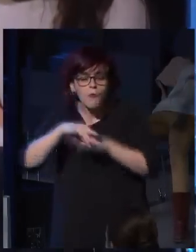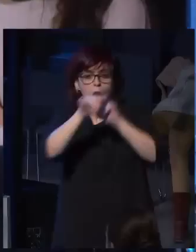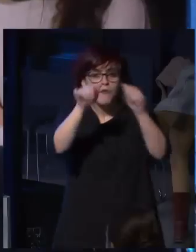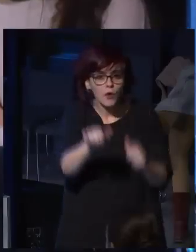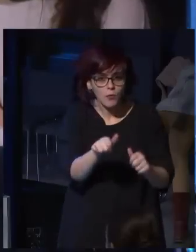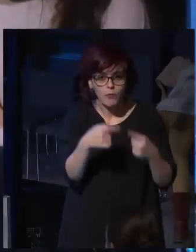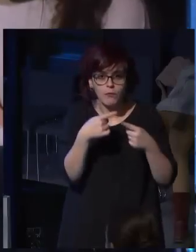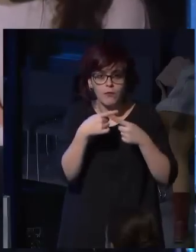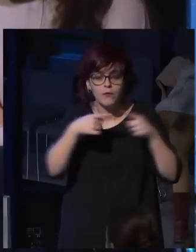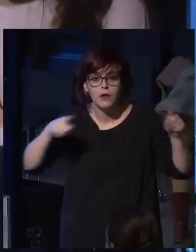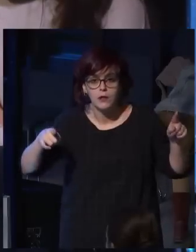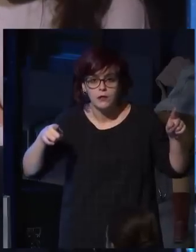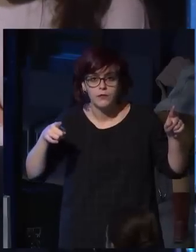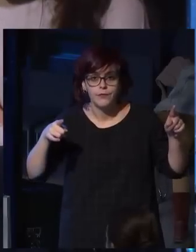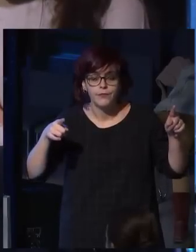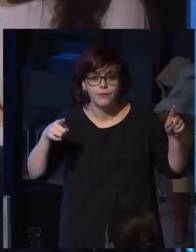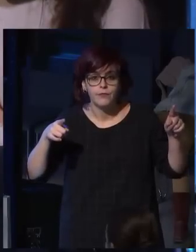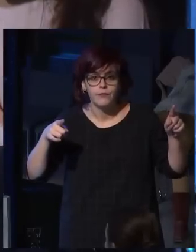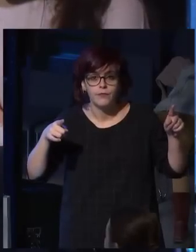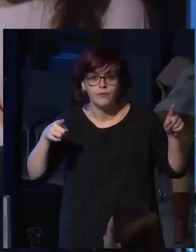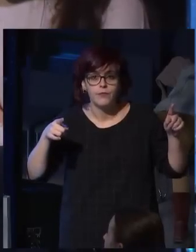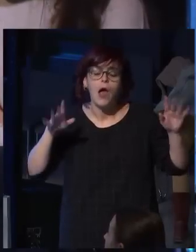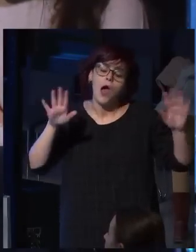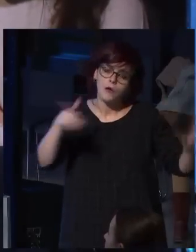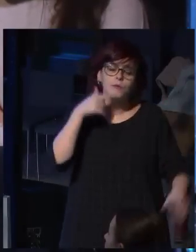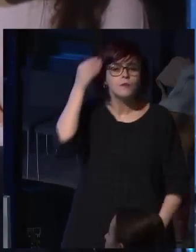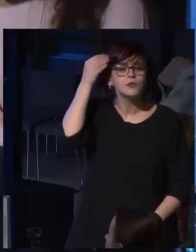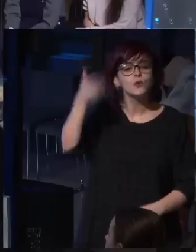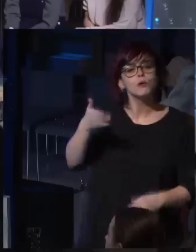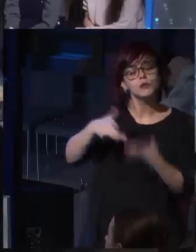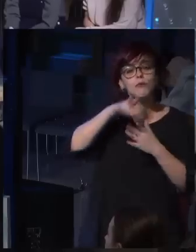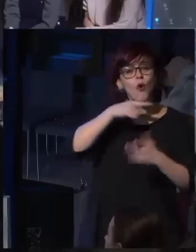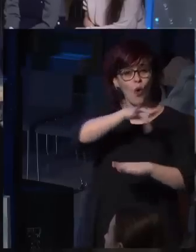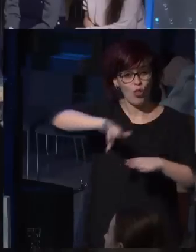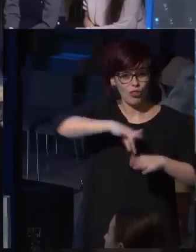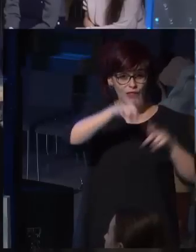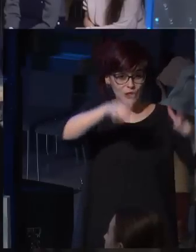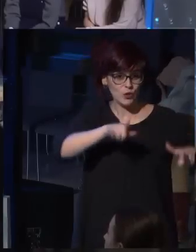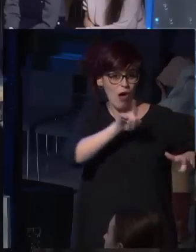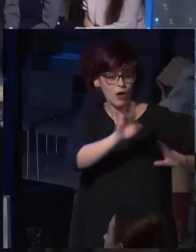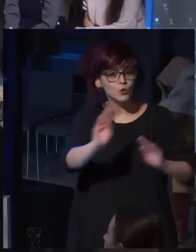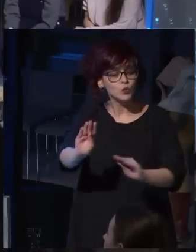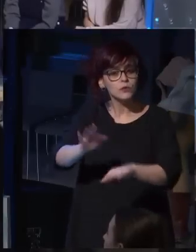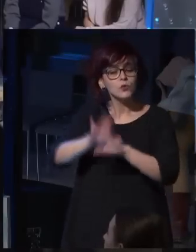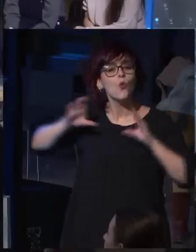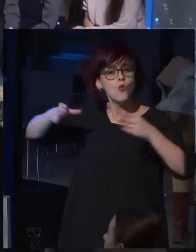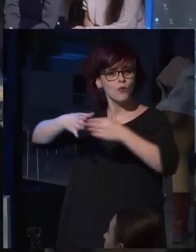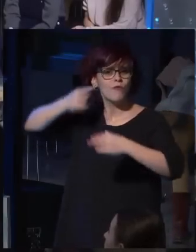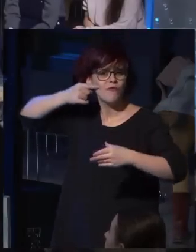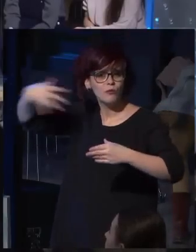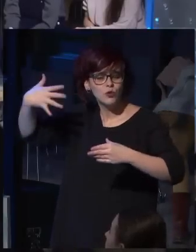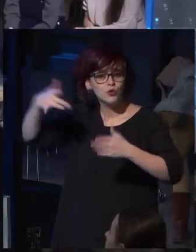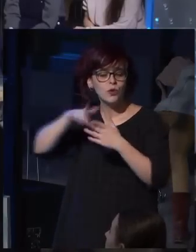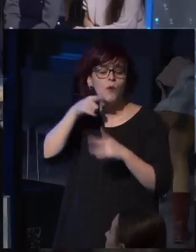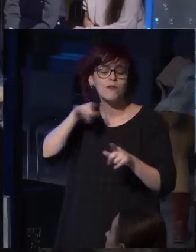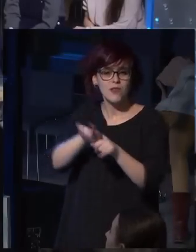otro tipo de... No, pero yo pienso que hay una cosa importante en el disco de Ellas, es que Ellas fue un grupo que se hizo muy famoso a partir